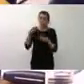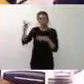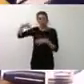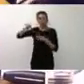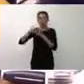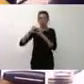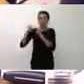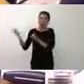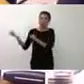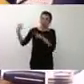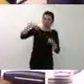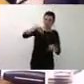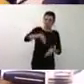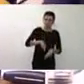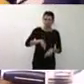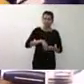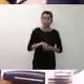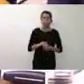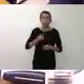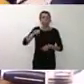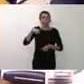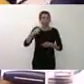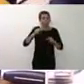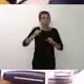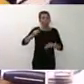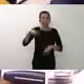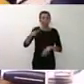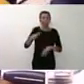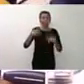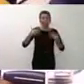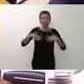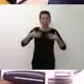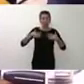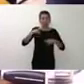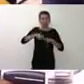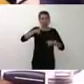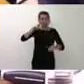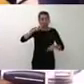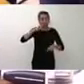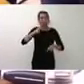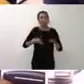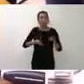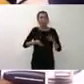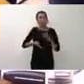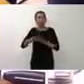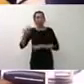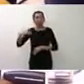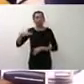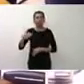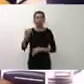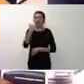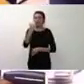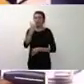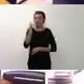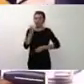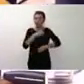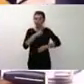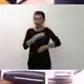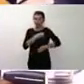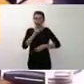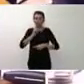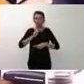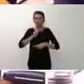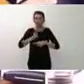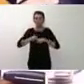Acto seguido, se vestía de negro y bajaba a la caja general de ahorros y monte de piedad de Santa Cruz de Tenerife,